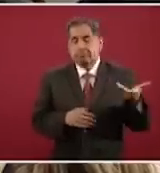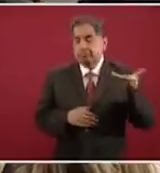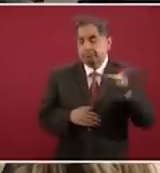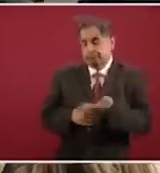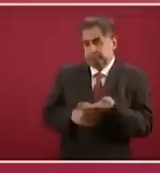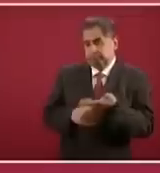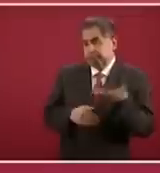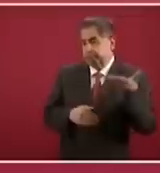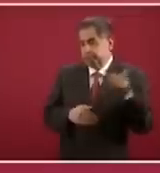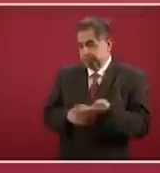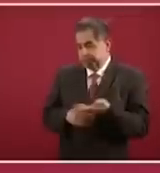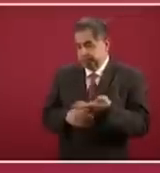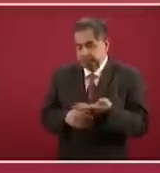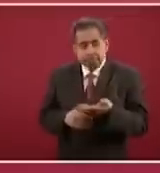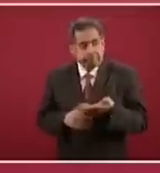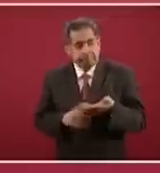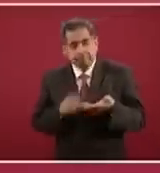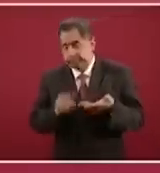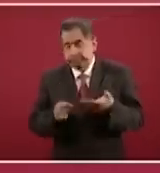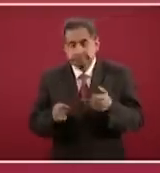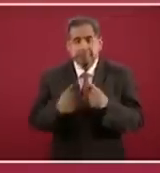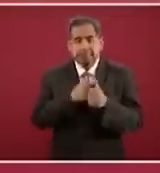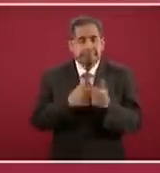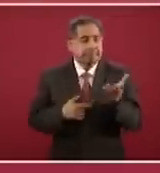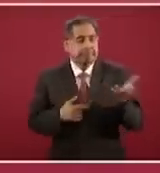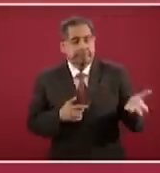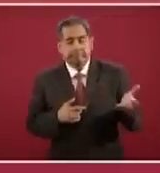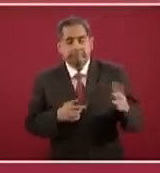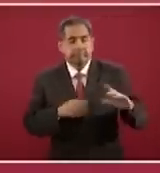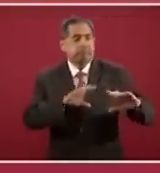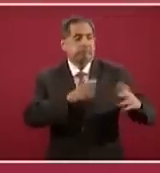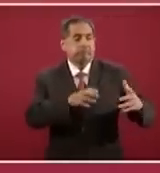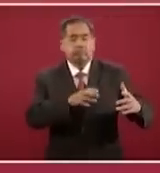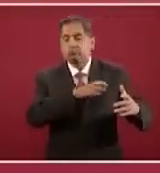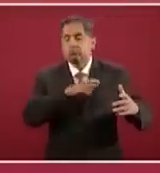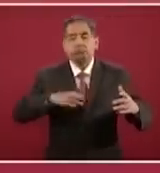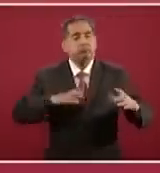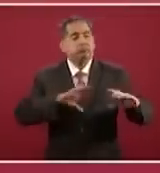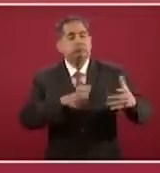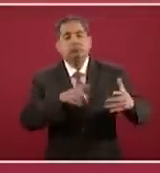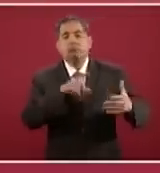peticiones de los congresistas